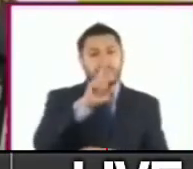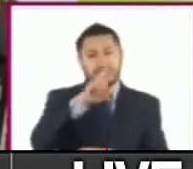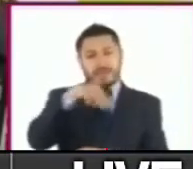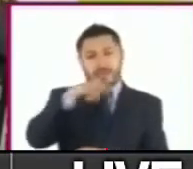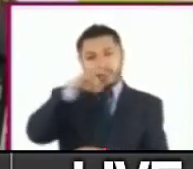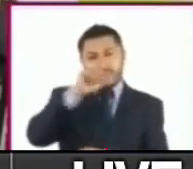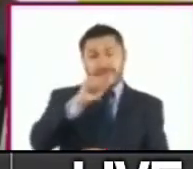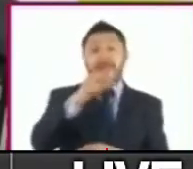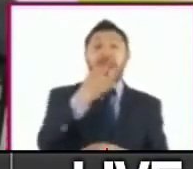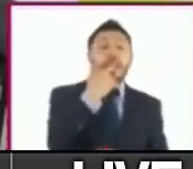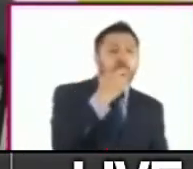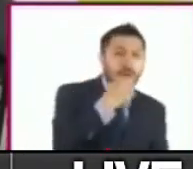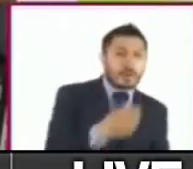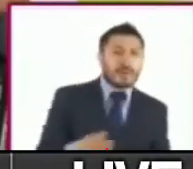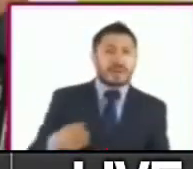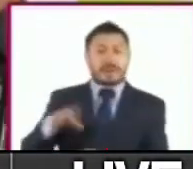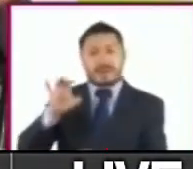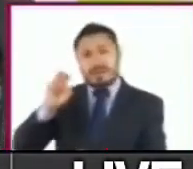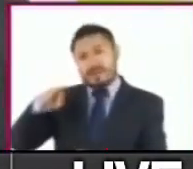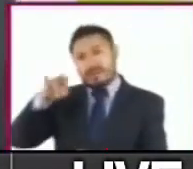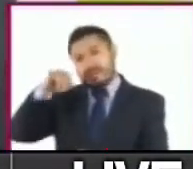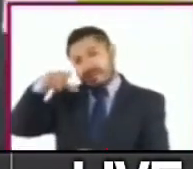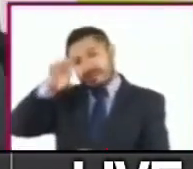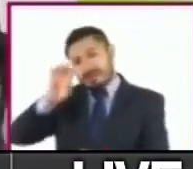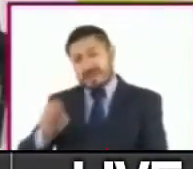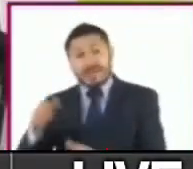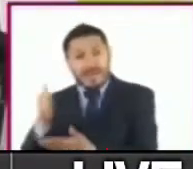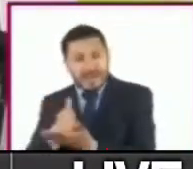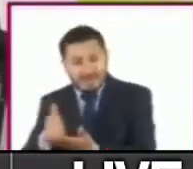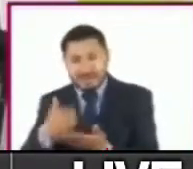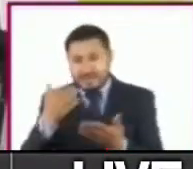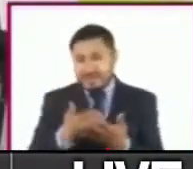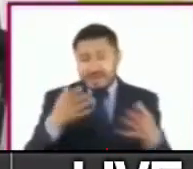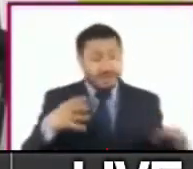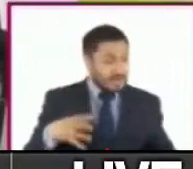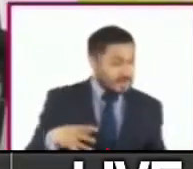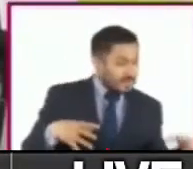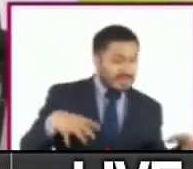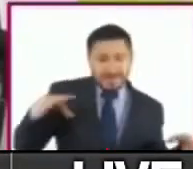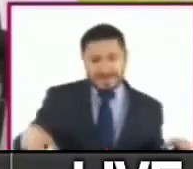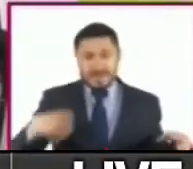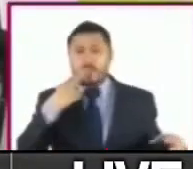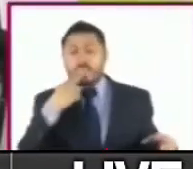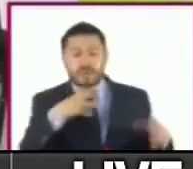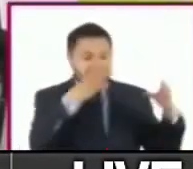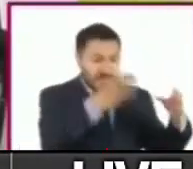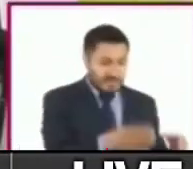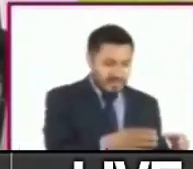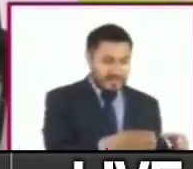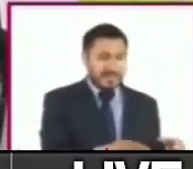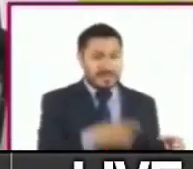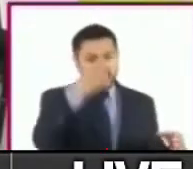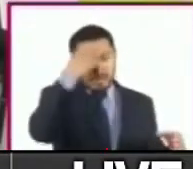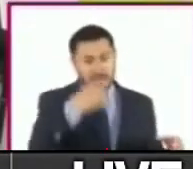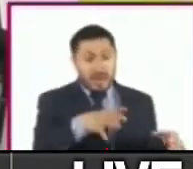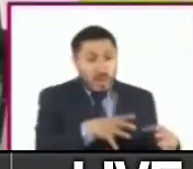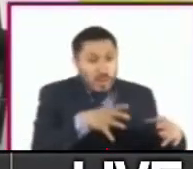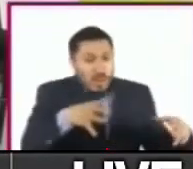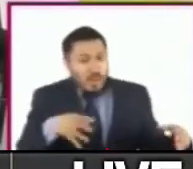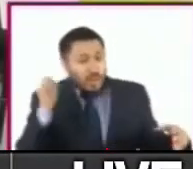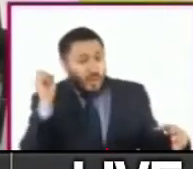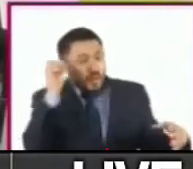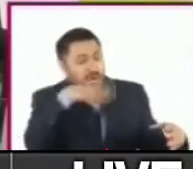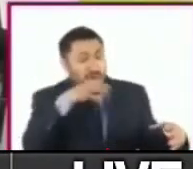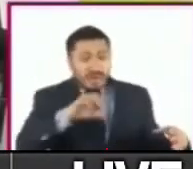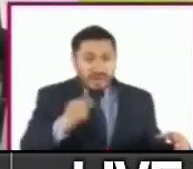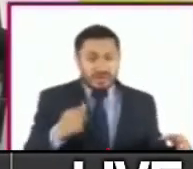azul. Vamos por ellas. Así también vamos a usar nuestros recipientes. Uno que sea amplio y otro un